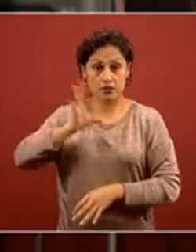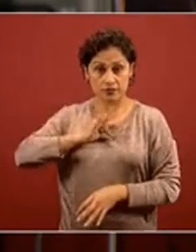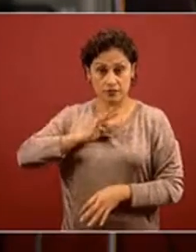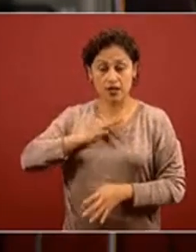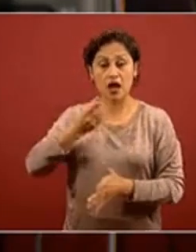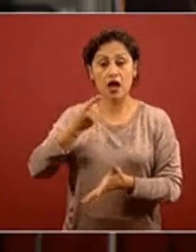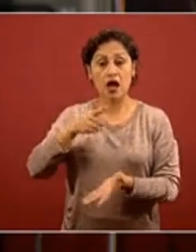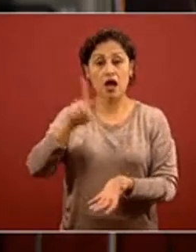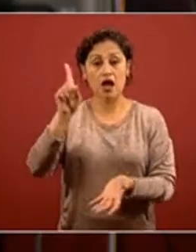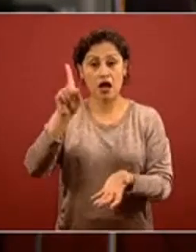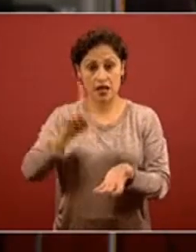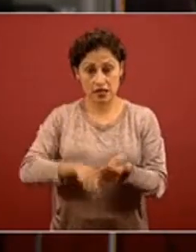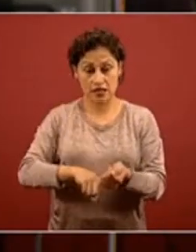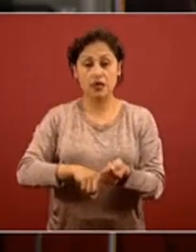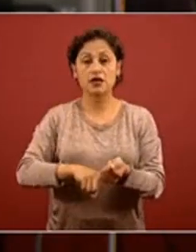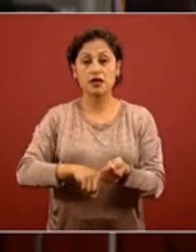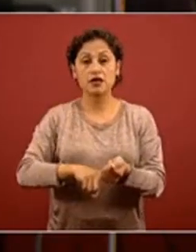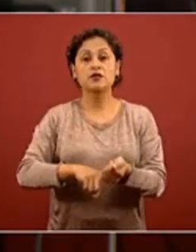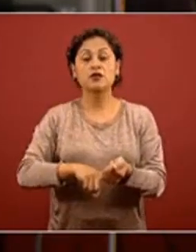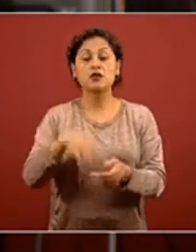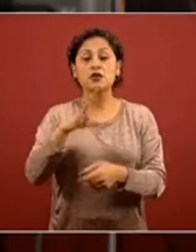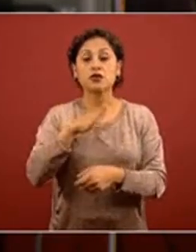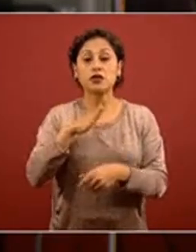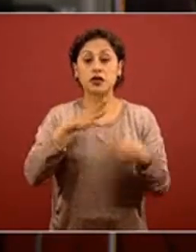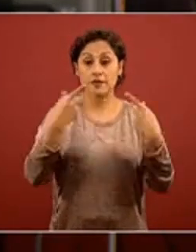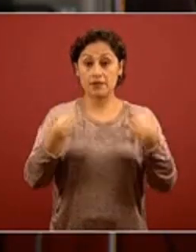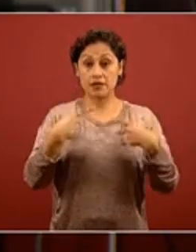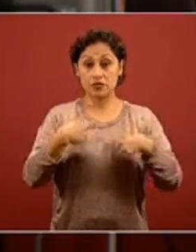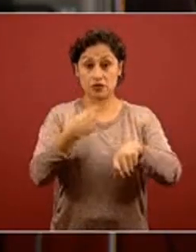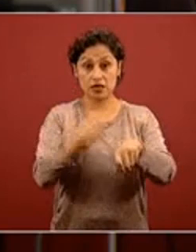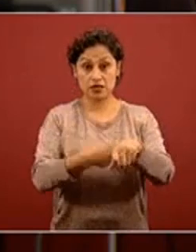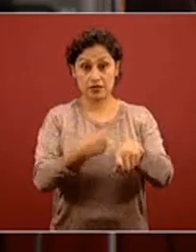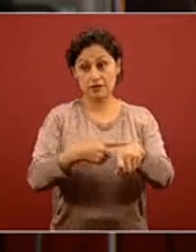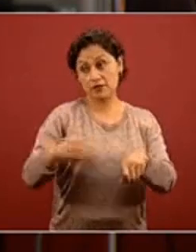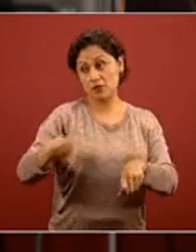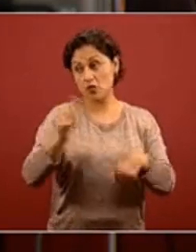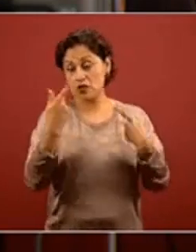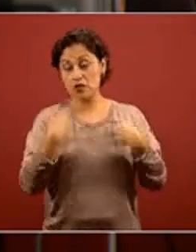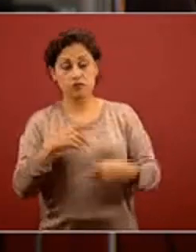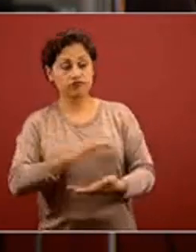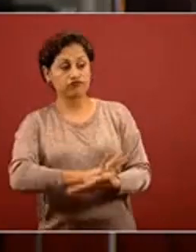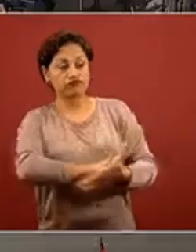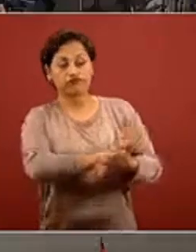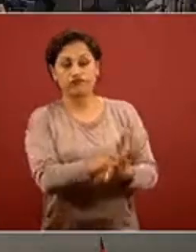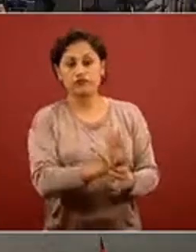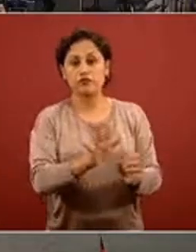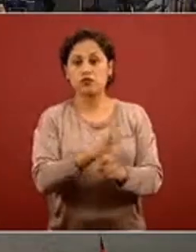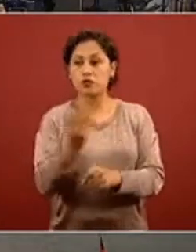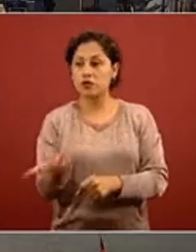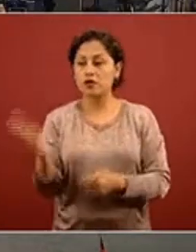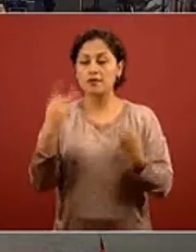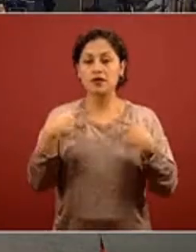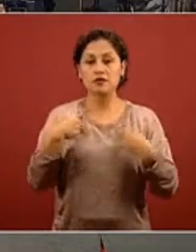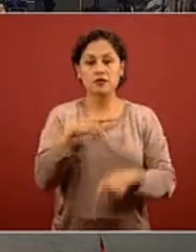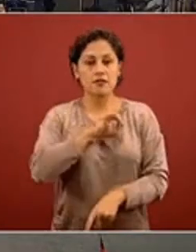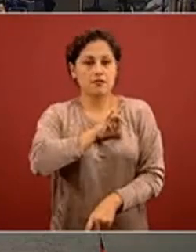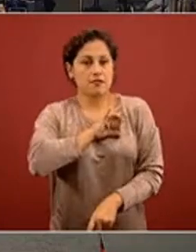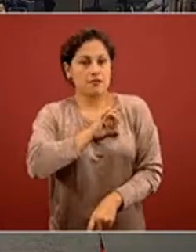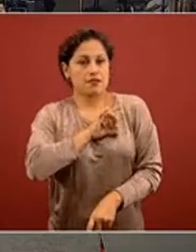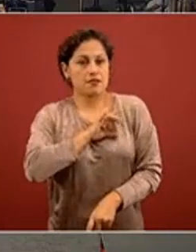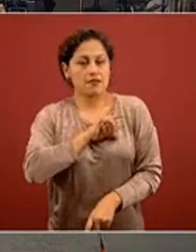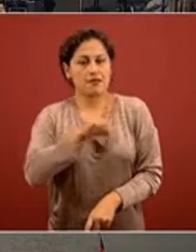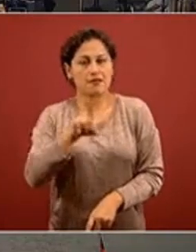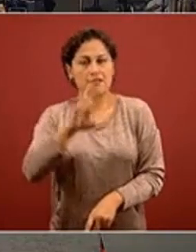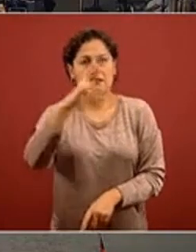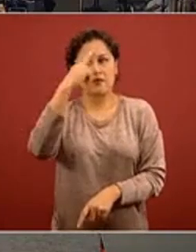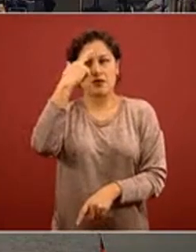discriminación sobre personas contagiadas. O sea, de pronto parece que el miedo genera, que es de lo que hablábamos en alguna otra